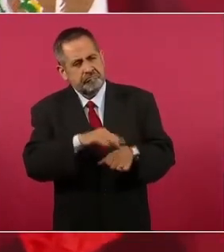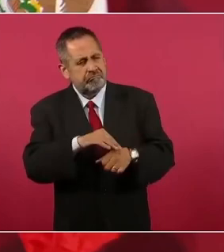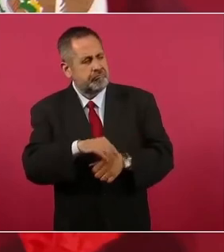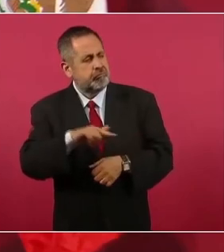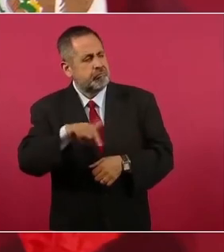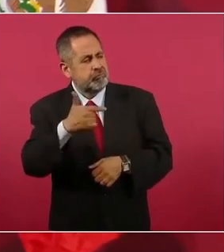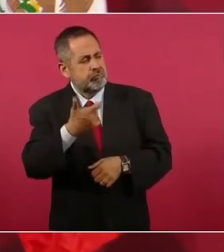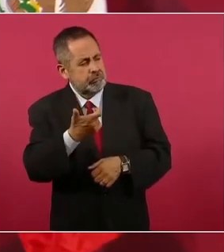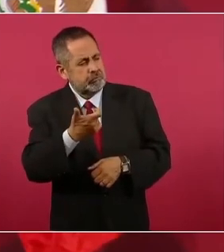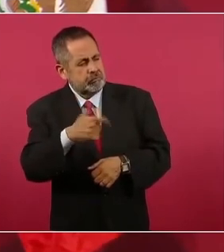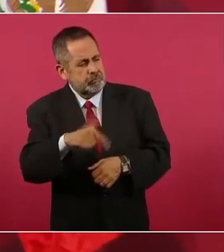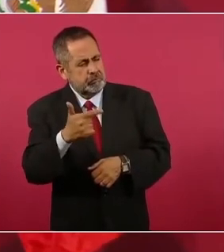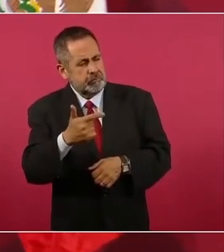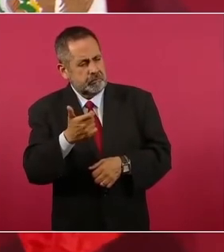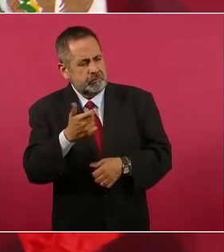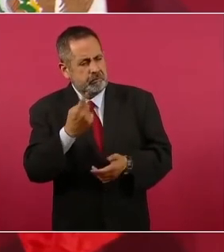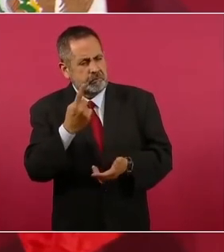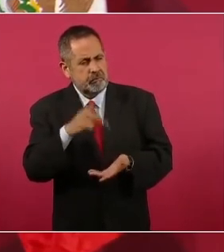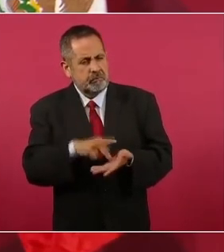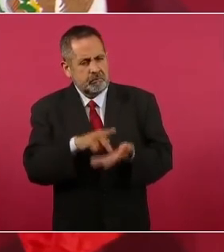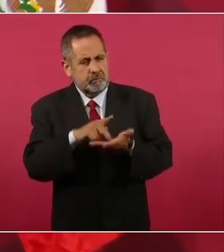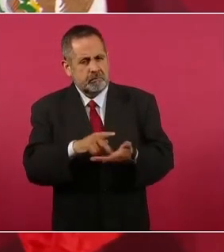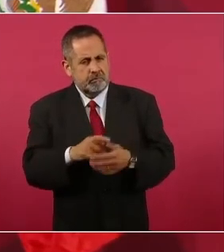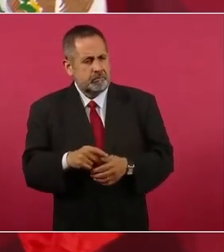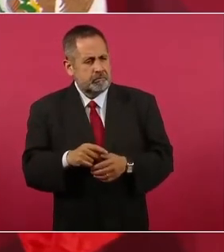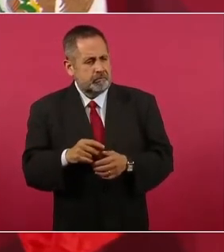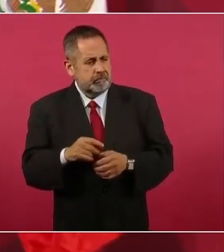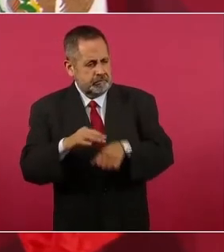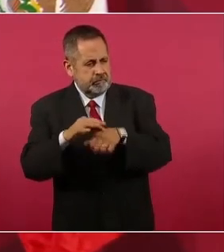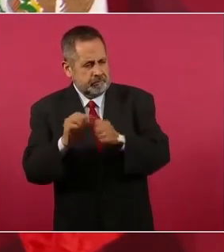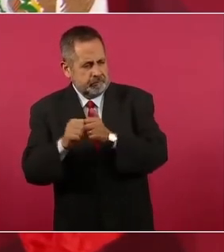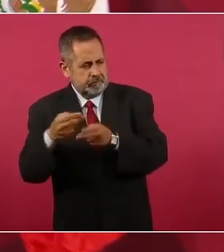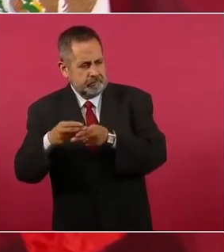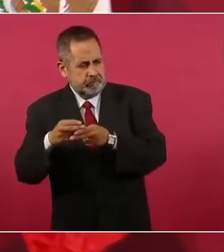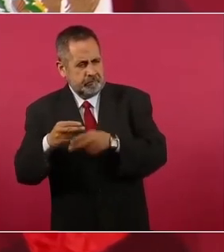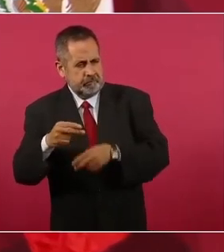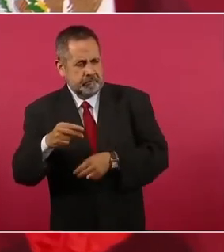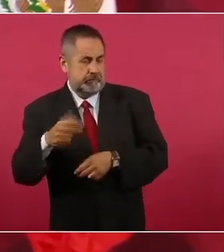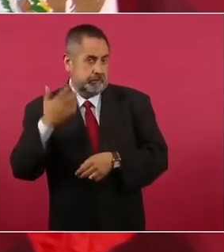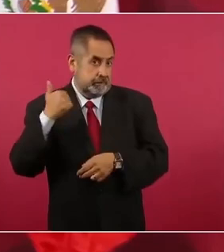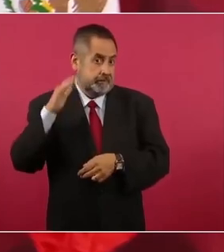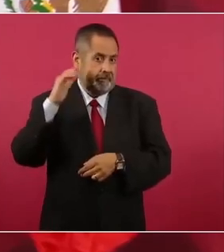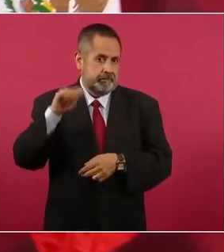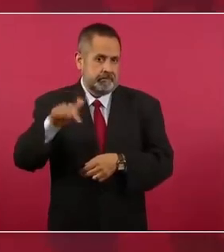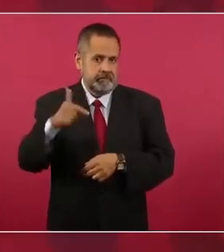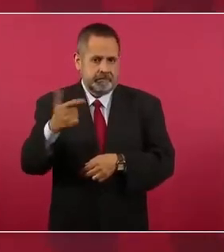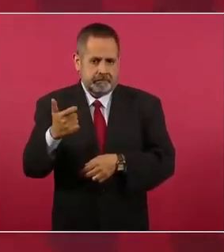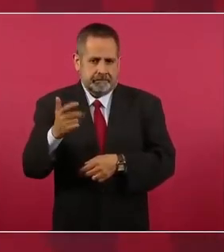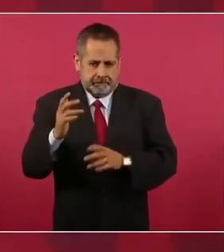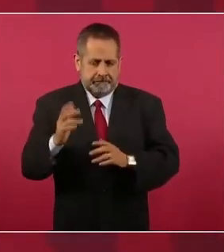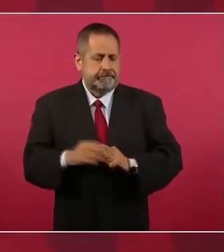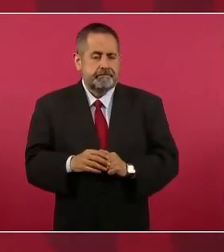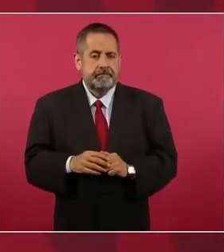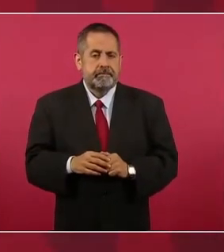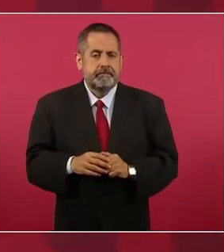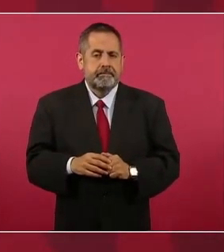12 pesos el kilo, la carne con hueso, en aquellos tiempos.